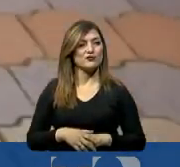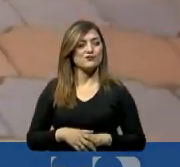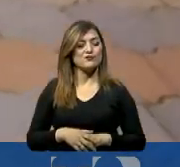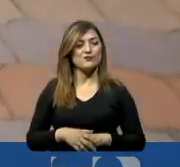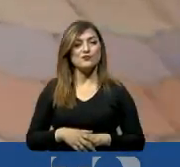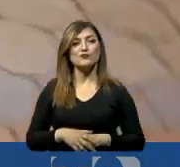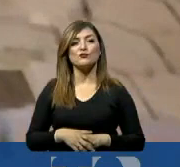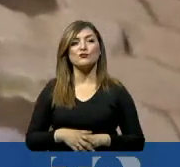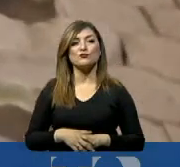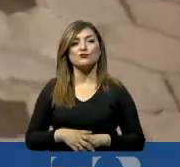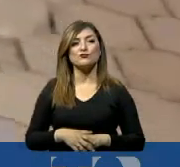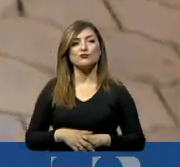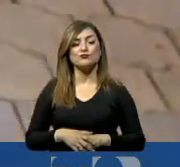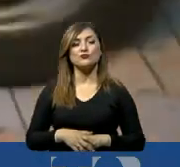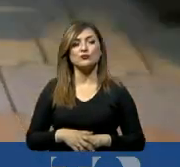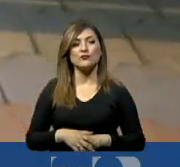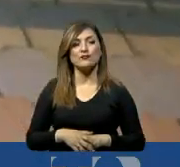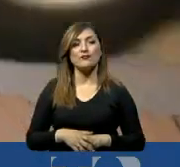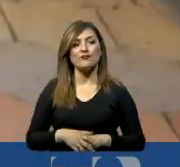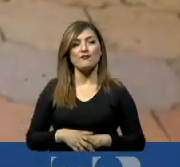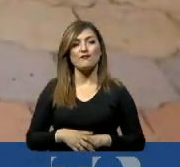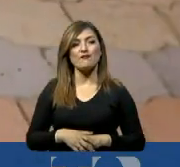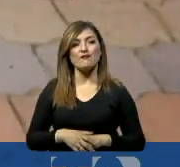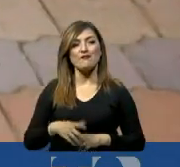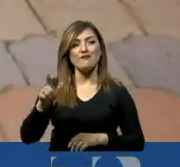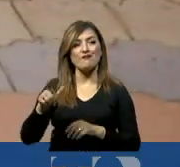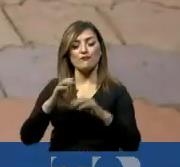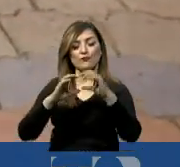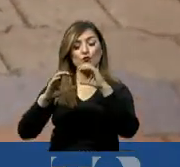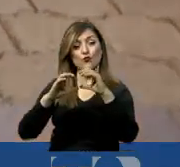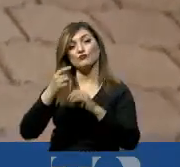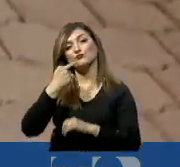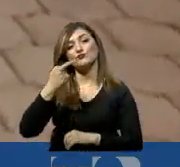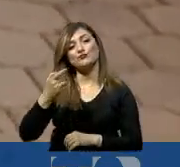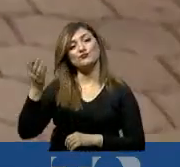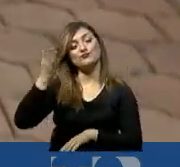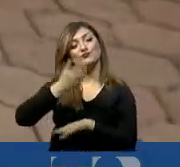un señor que hacía esto, decían que esto